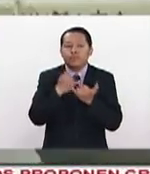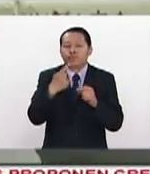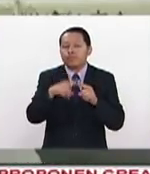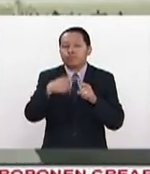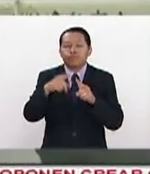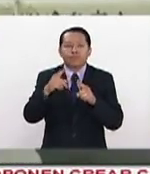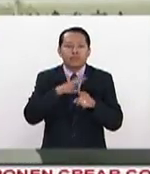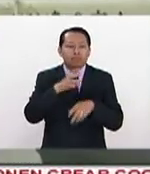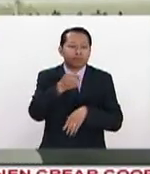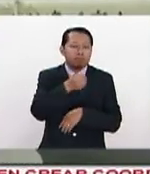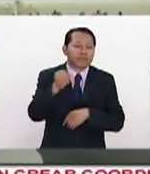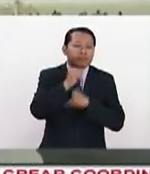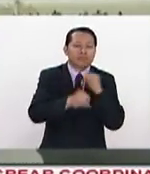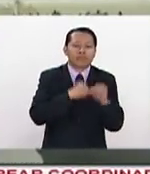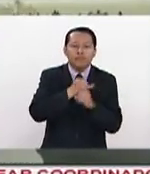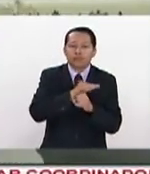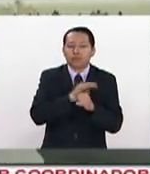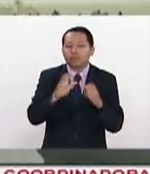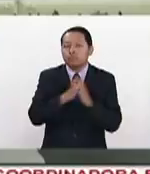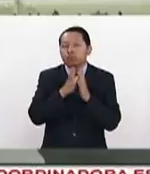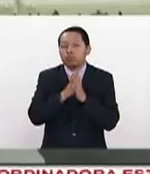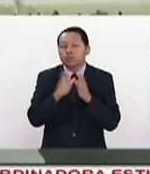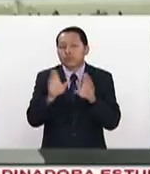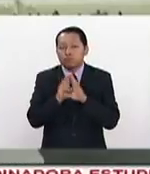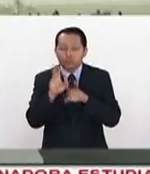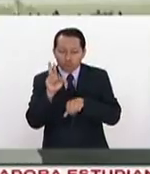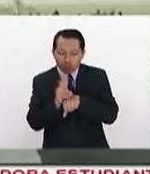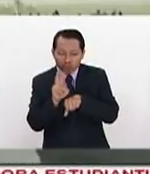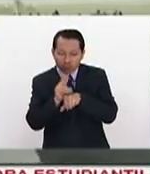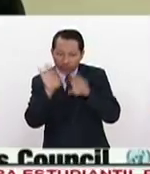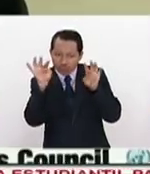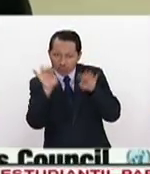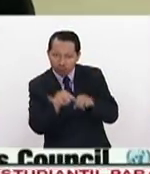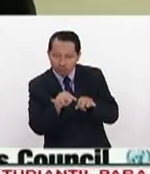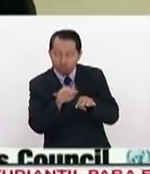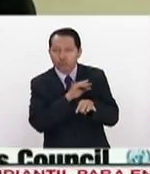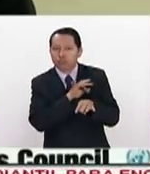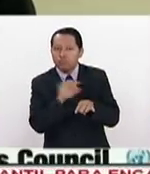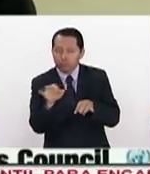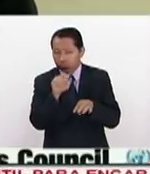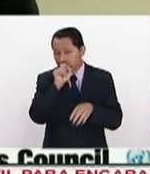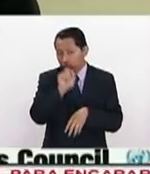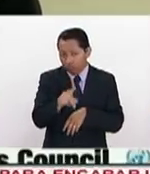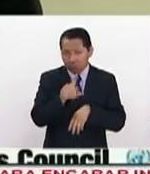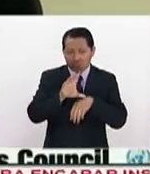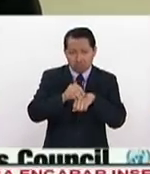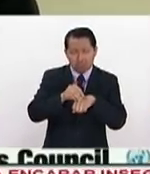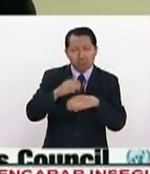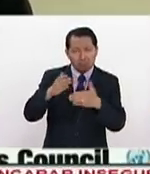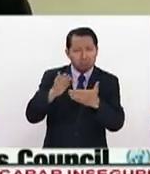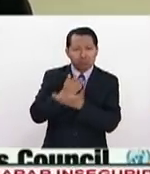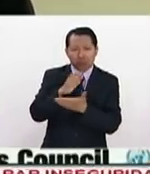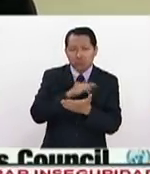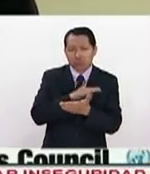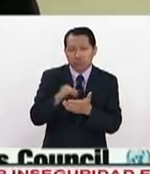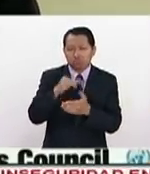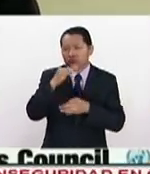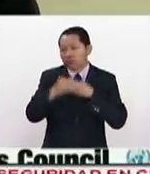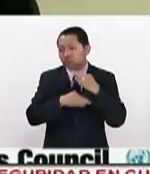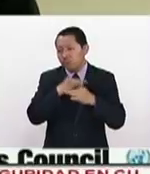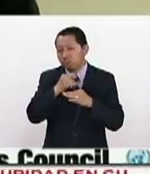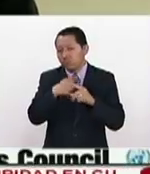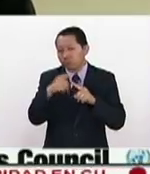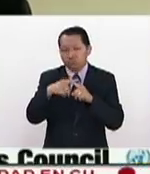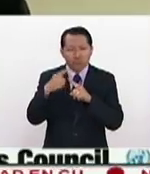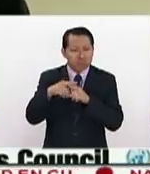organizaciones internacionales que participen como observadoras de este proceso electoral. Se acordó permitir el libre acceso a los medios